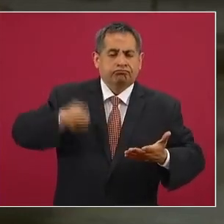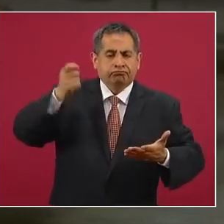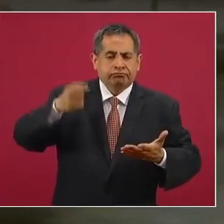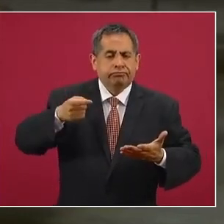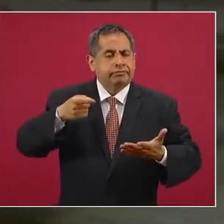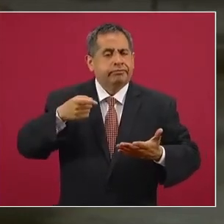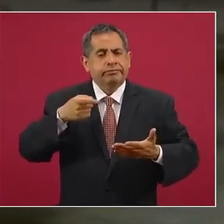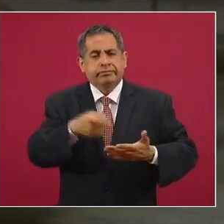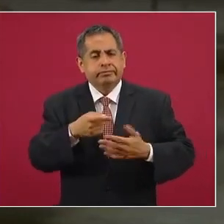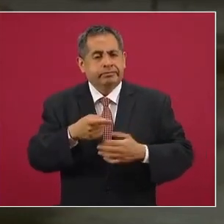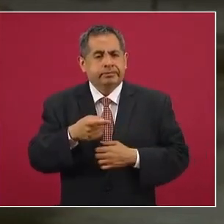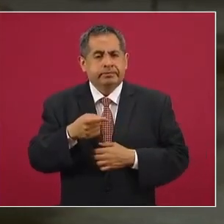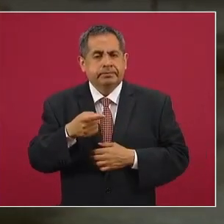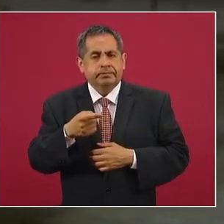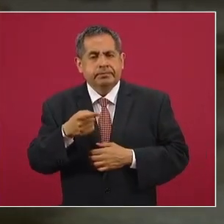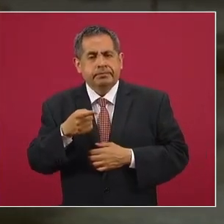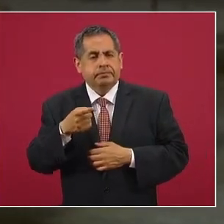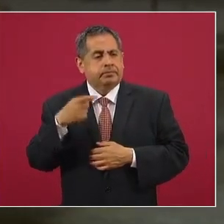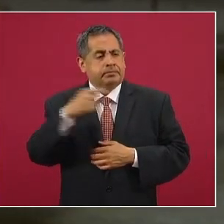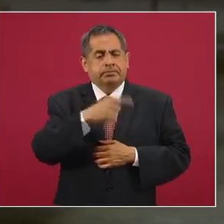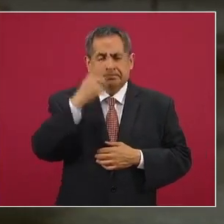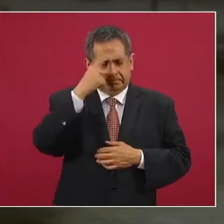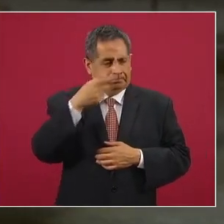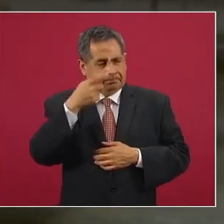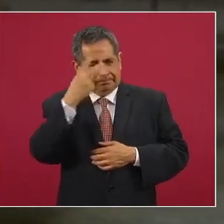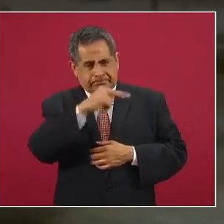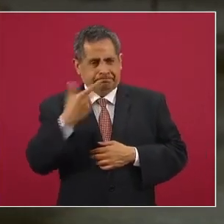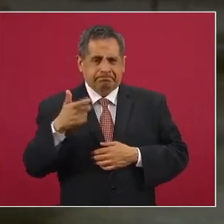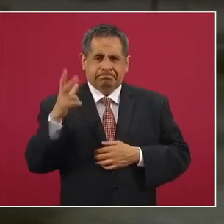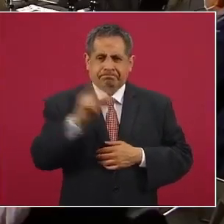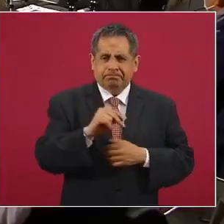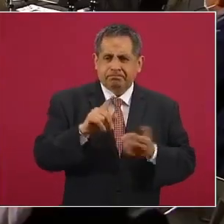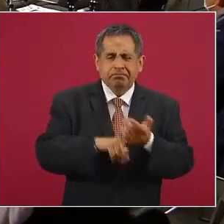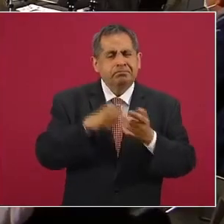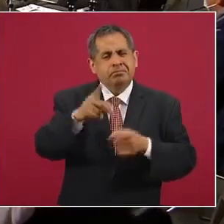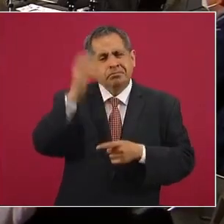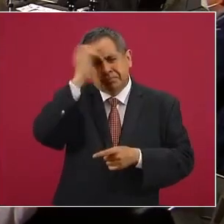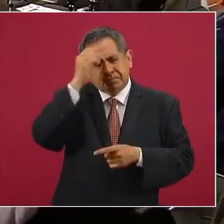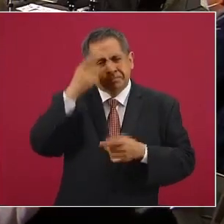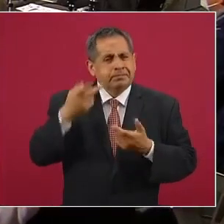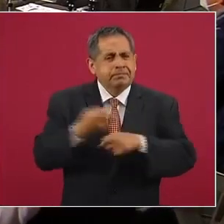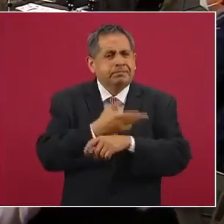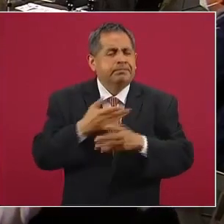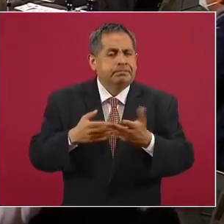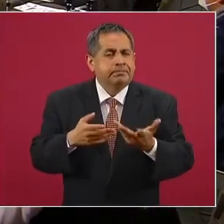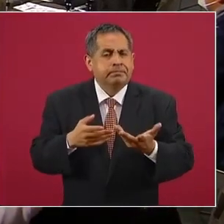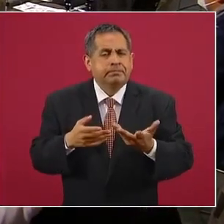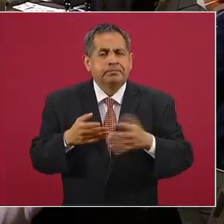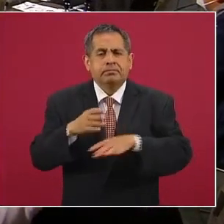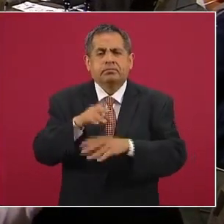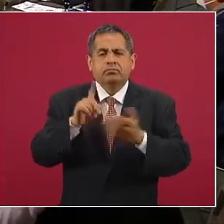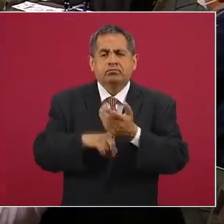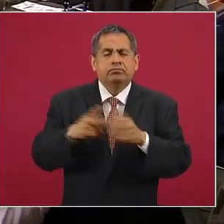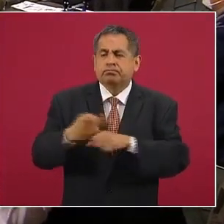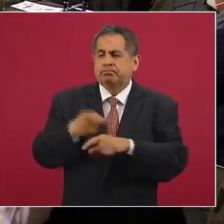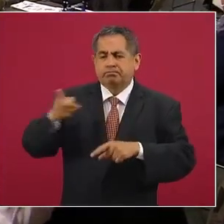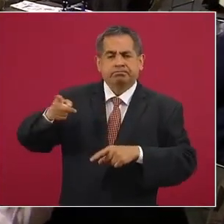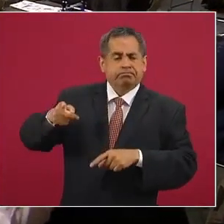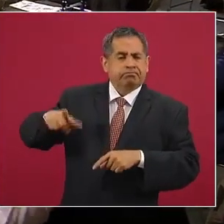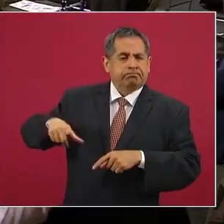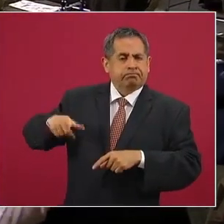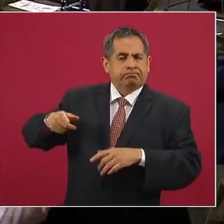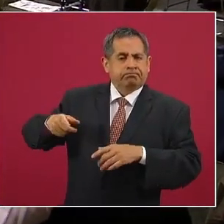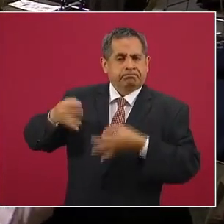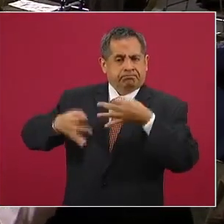perfila negarle el registro a México Libre. Me gustaría saber su opinión, ¿no?, sobre este fallo y